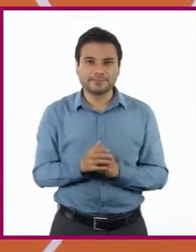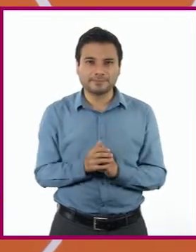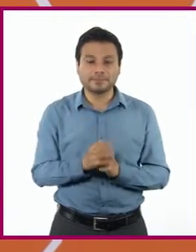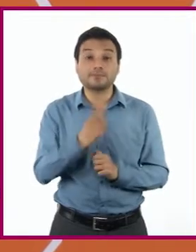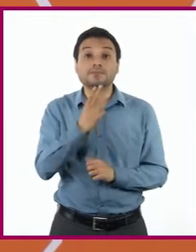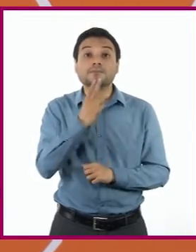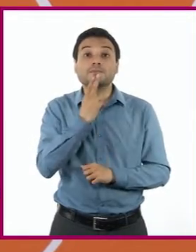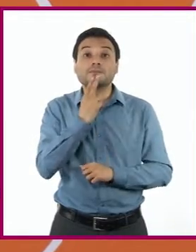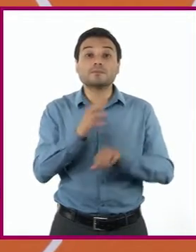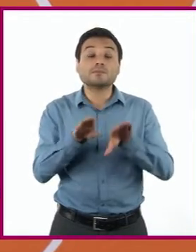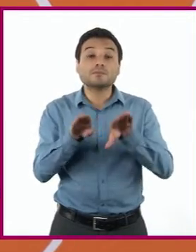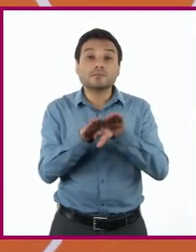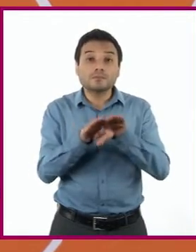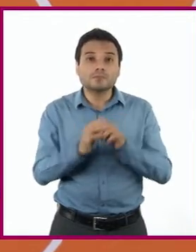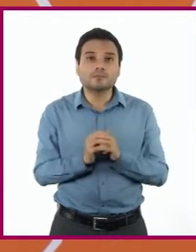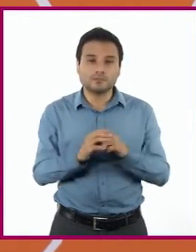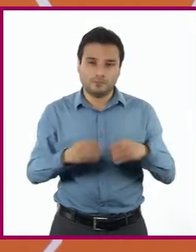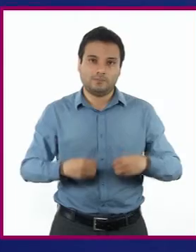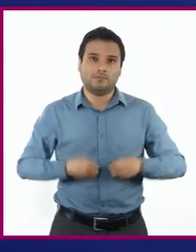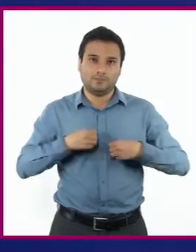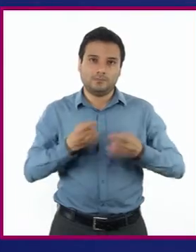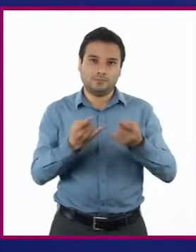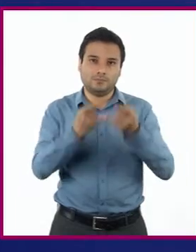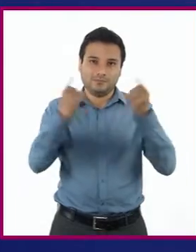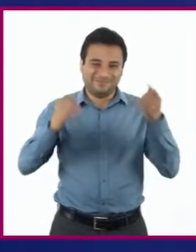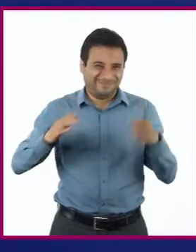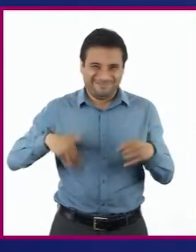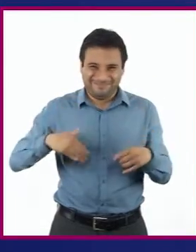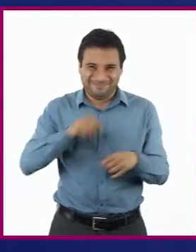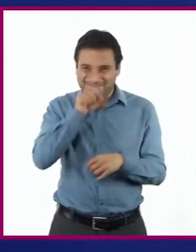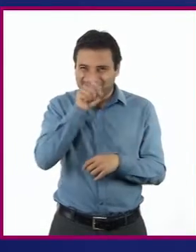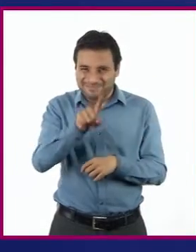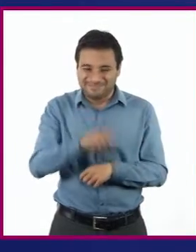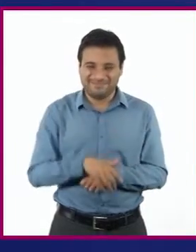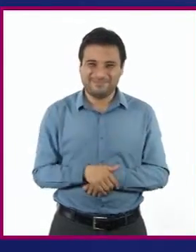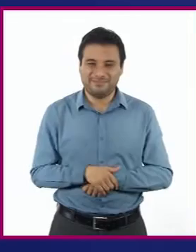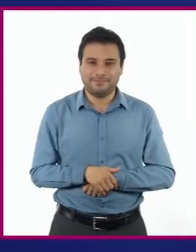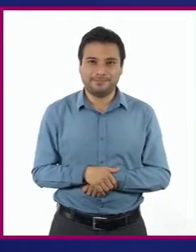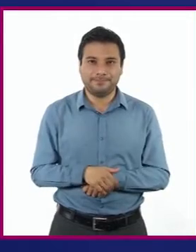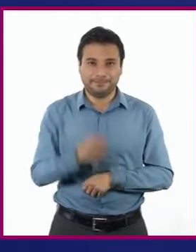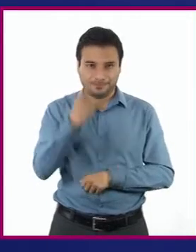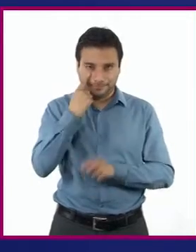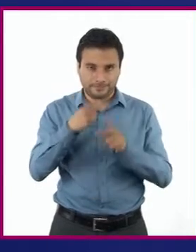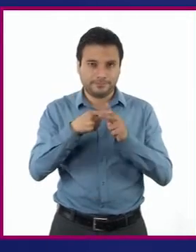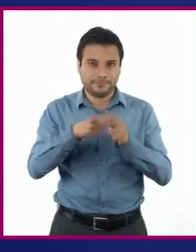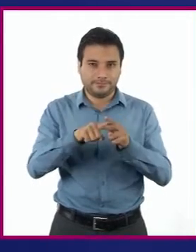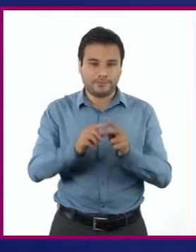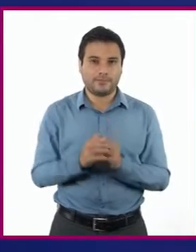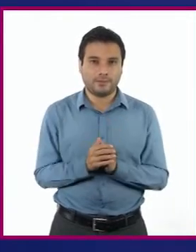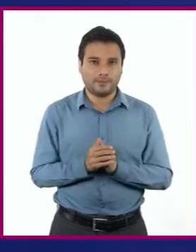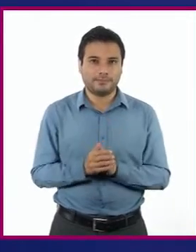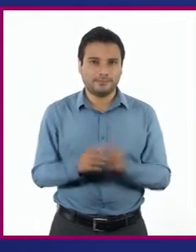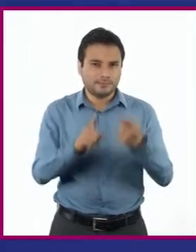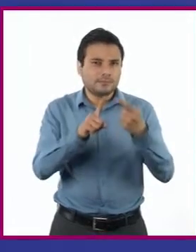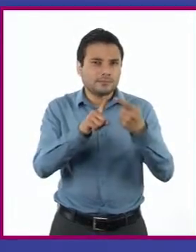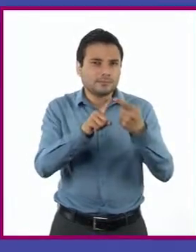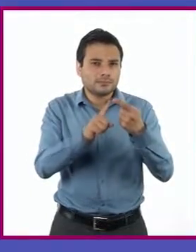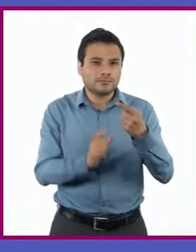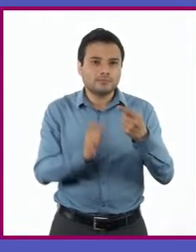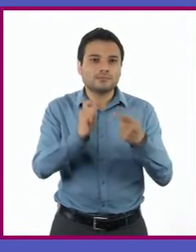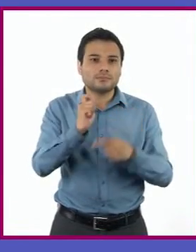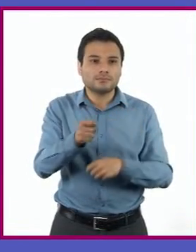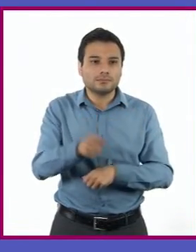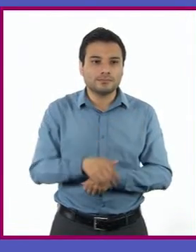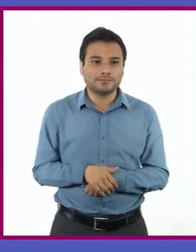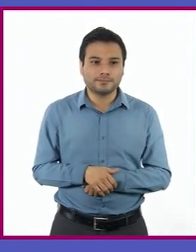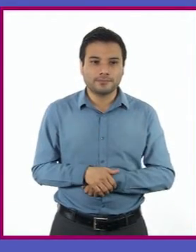usaremos la autobiografía de Darwin. Bien, entonces iniciemos con los estructuradores de la información.